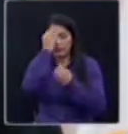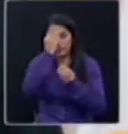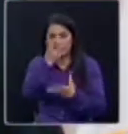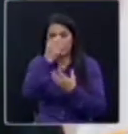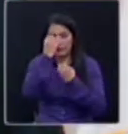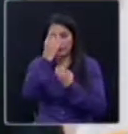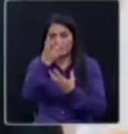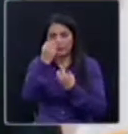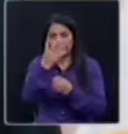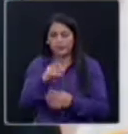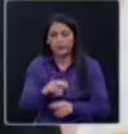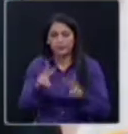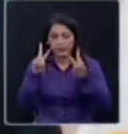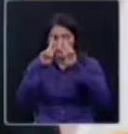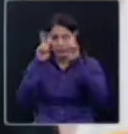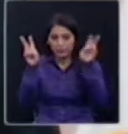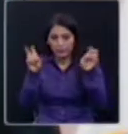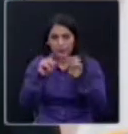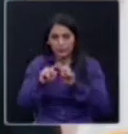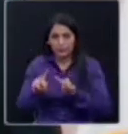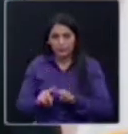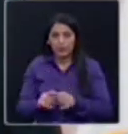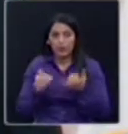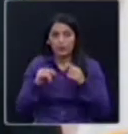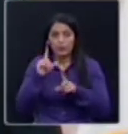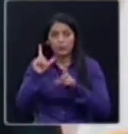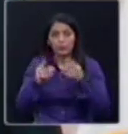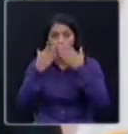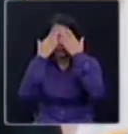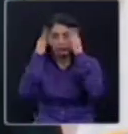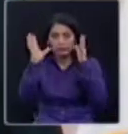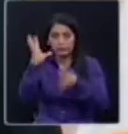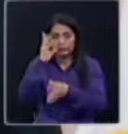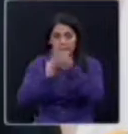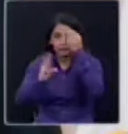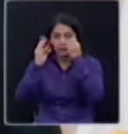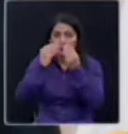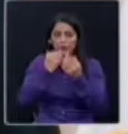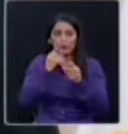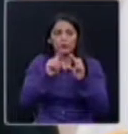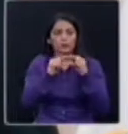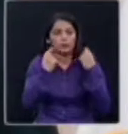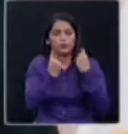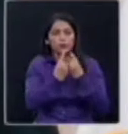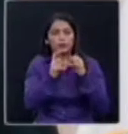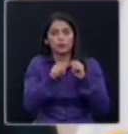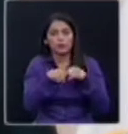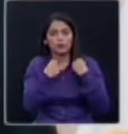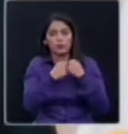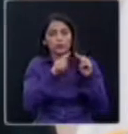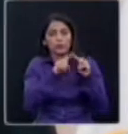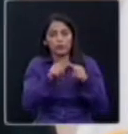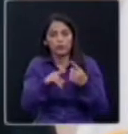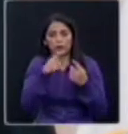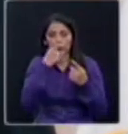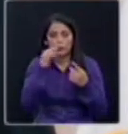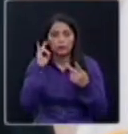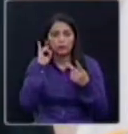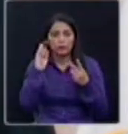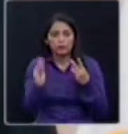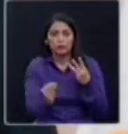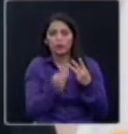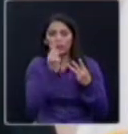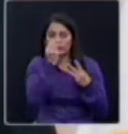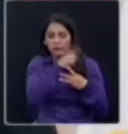desarrollado nuevos espacios de aprendizaje para la ciudadanía, en especial para los grupos prioritarios de la sociedad, las niñas, niños y